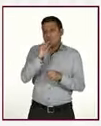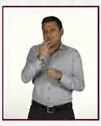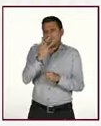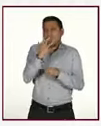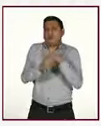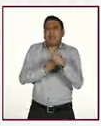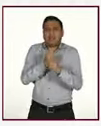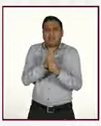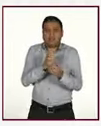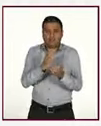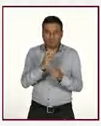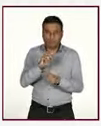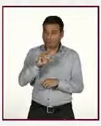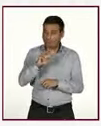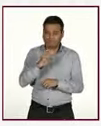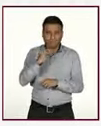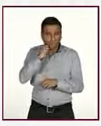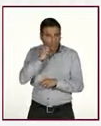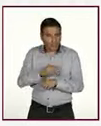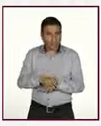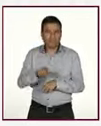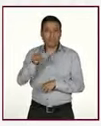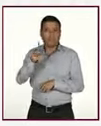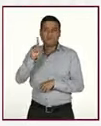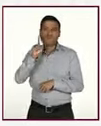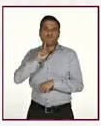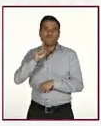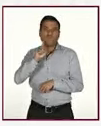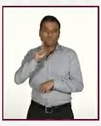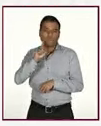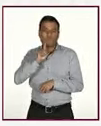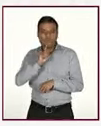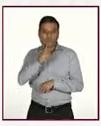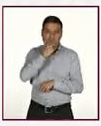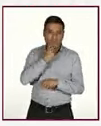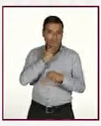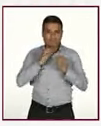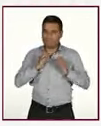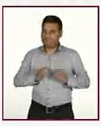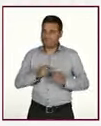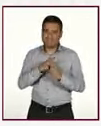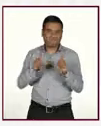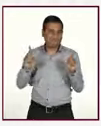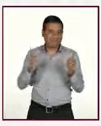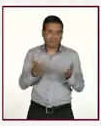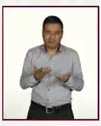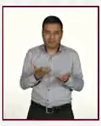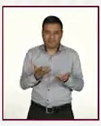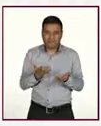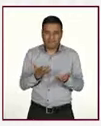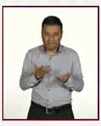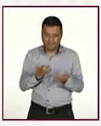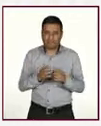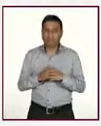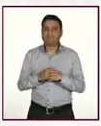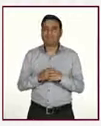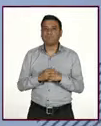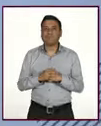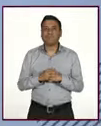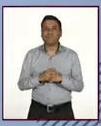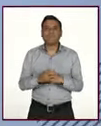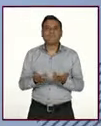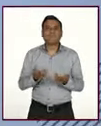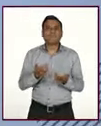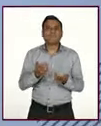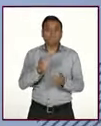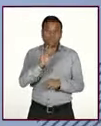etapa fisiológica completamente diferente a lo de la joven, ¿no? Y puede integrar acciones o